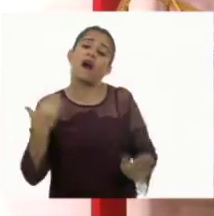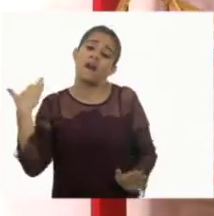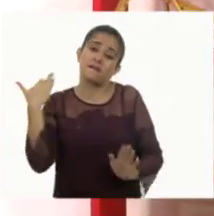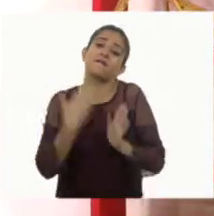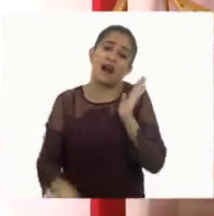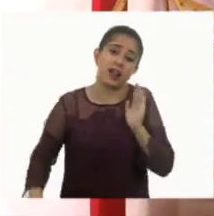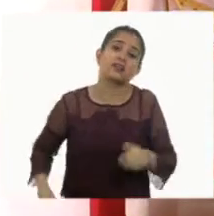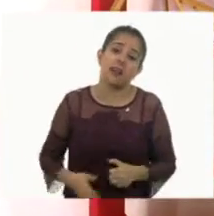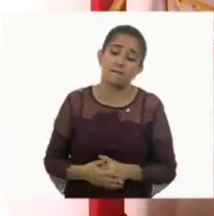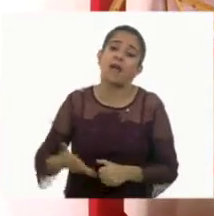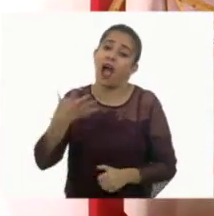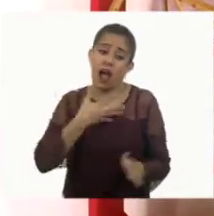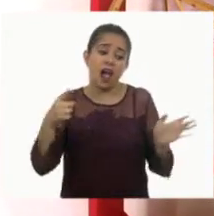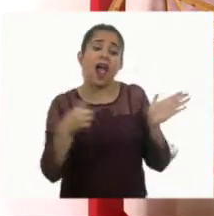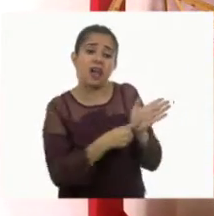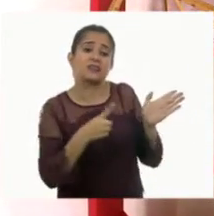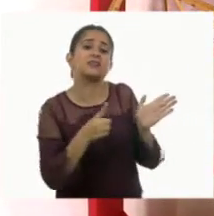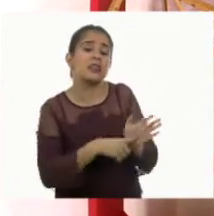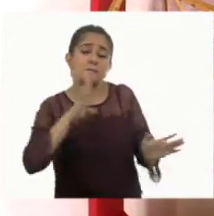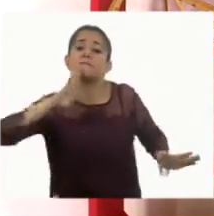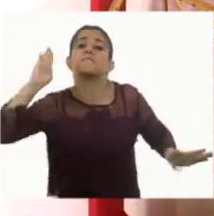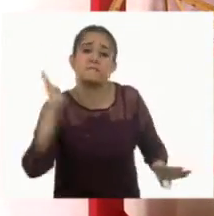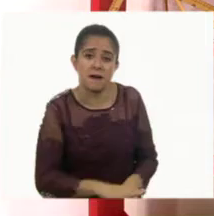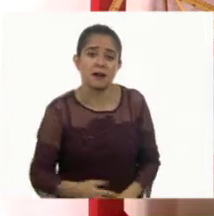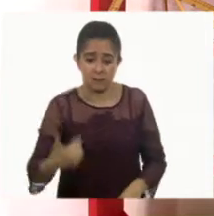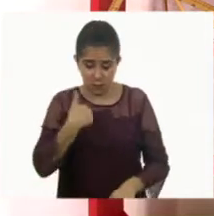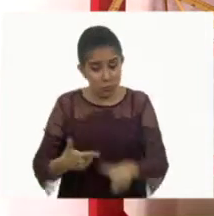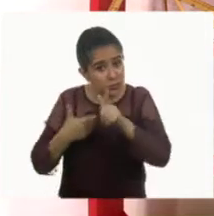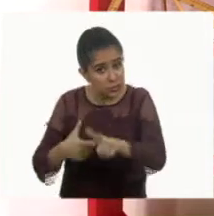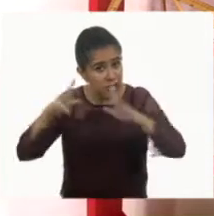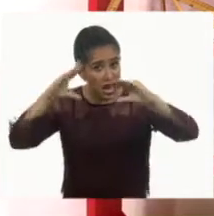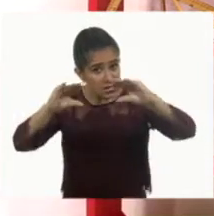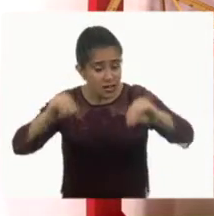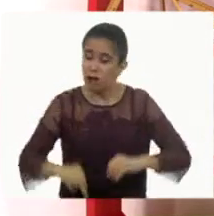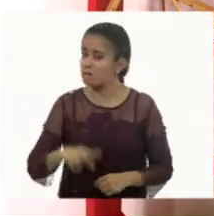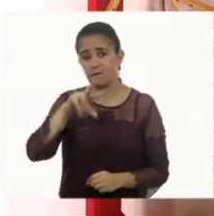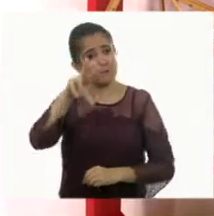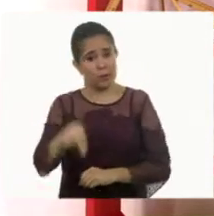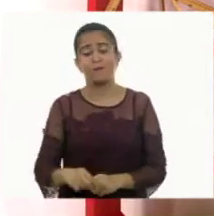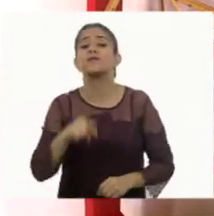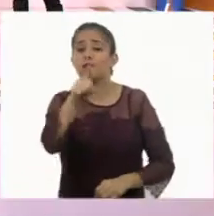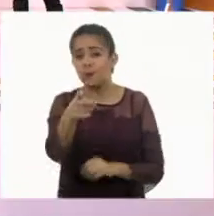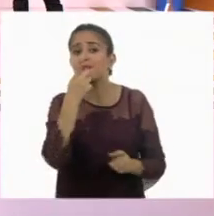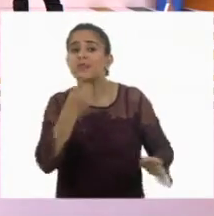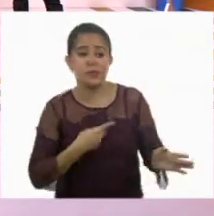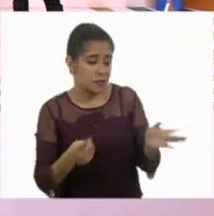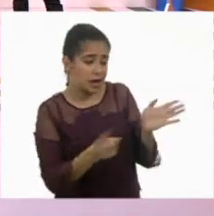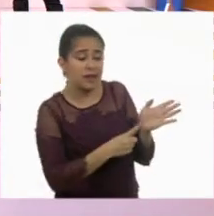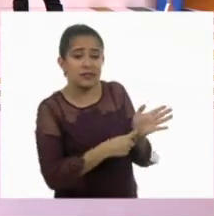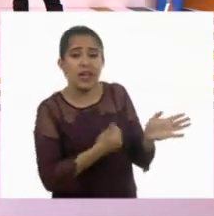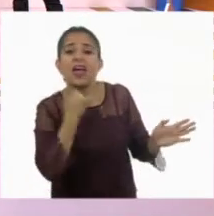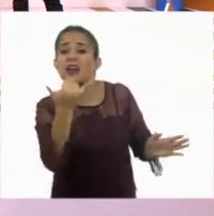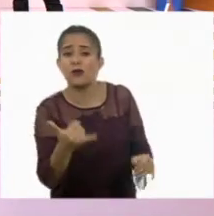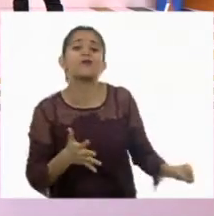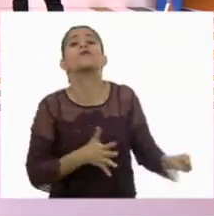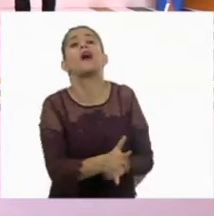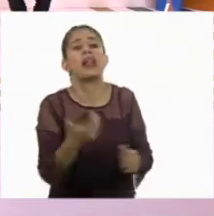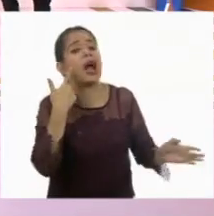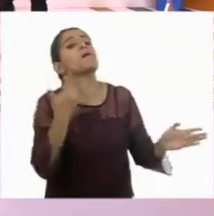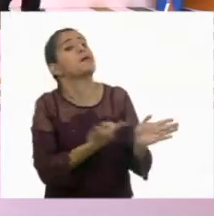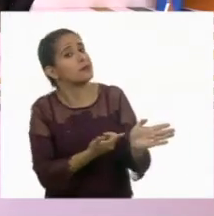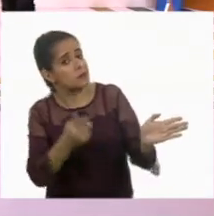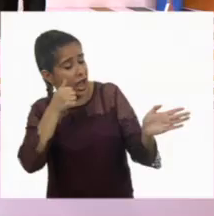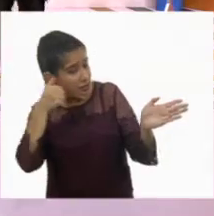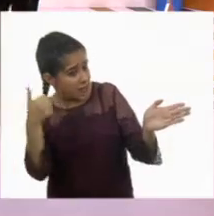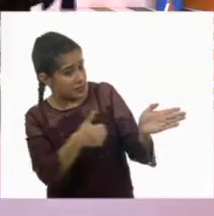que ustedes, niñas y niños, me digan qué le falta ahí, que ya lo habíamos hablado en clases anteriores. ¿Qué será? ¿Qué será?